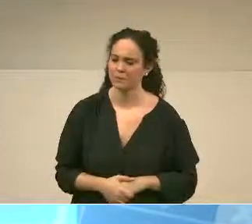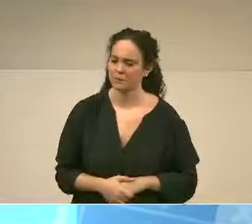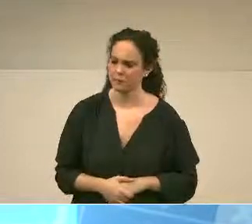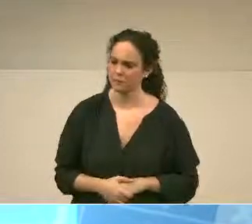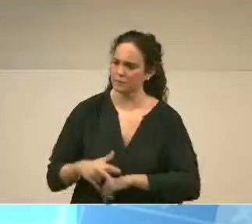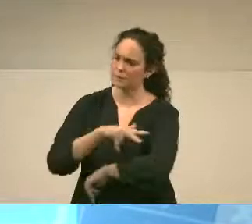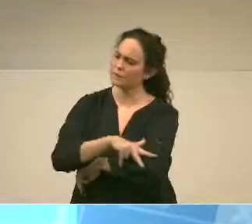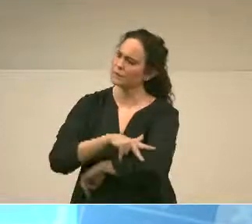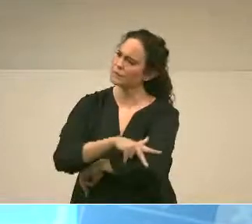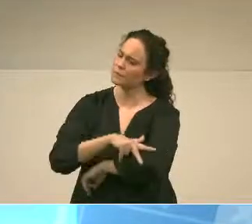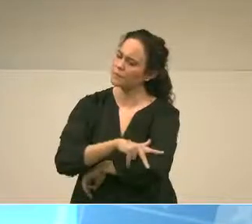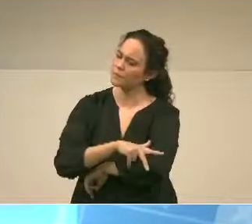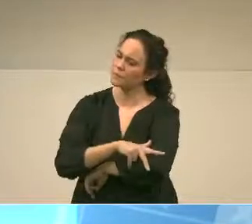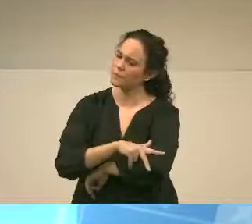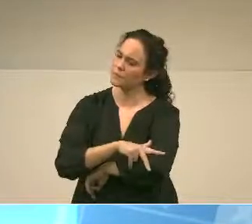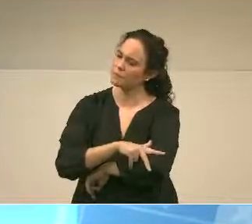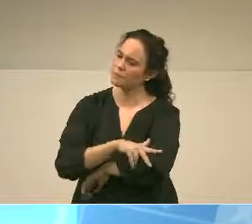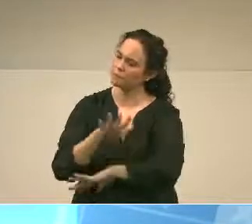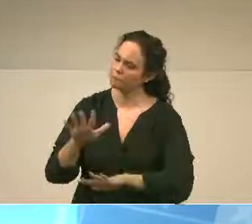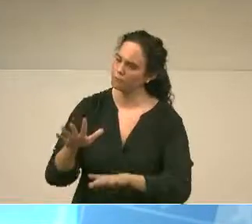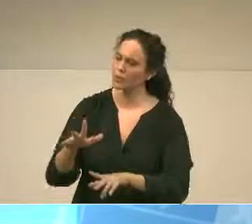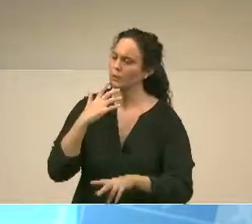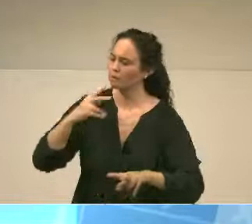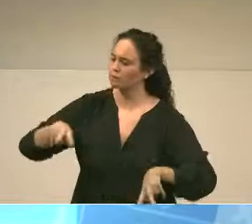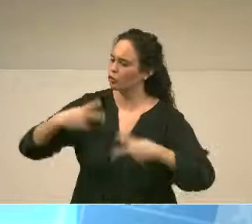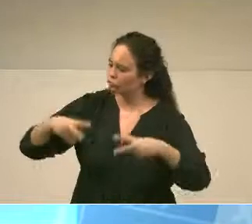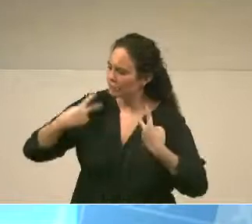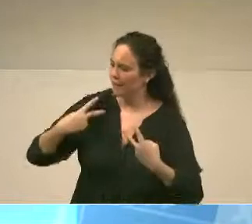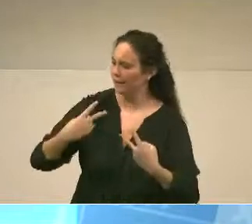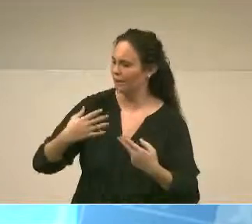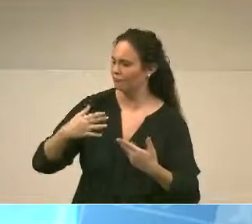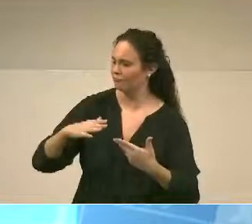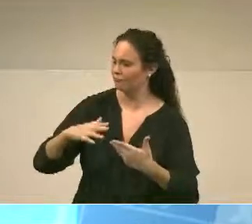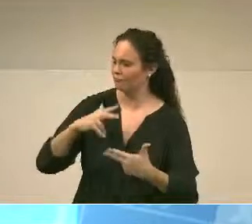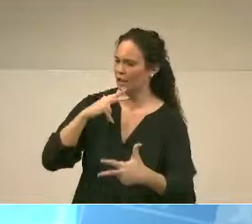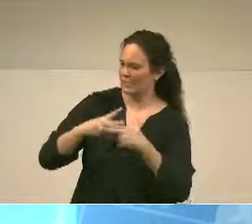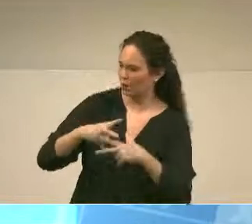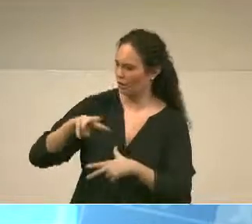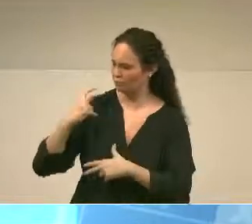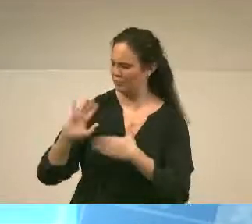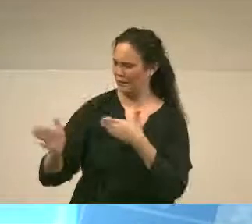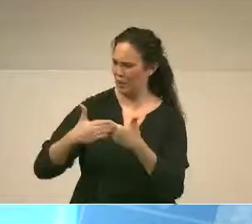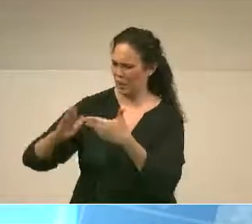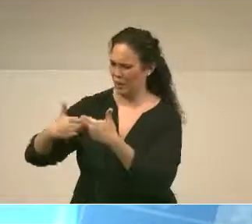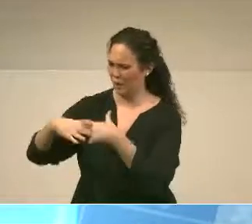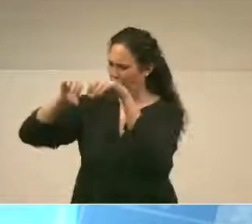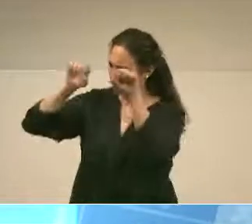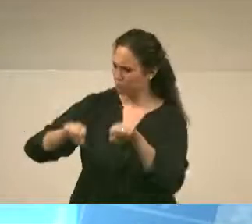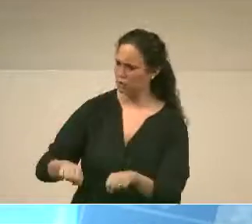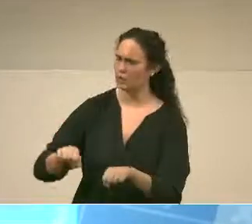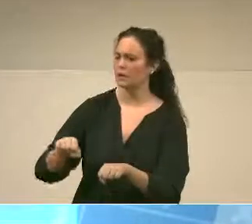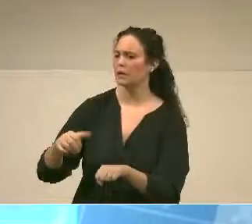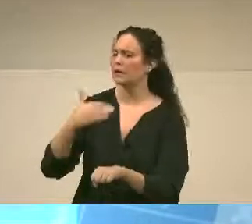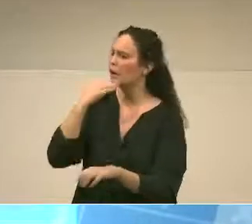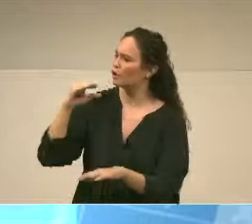vasco, ¿cómo puede explicar el gobierno vasco a los hosteleros que aquí esté cerrada la hostelería y en Madrid, por ejemplo, con una incidencia acumulada muchísimo más